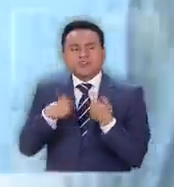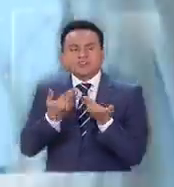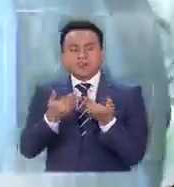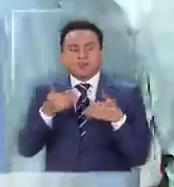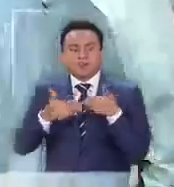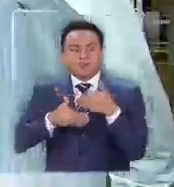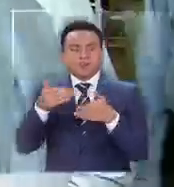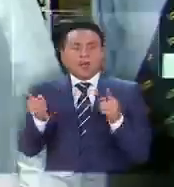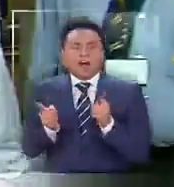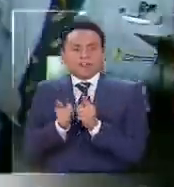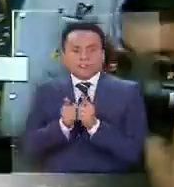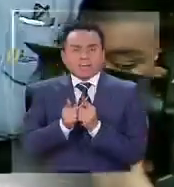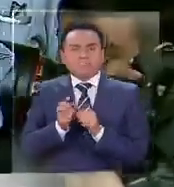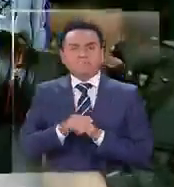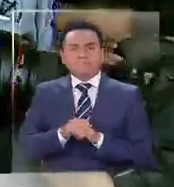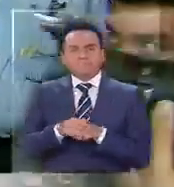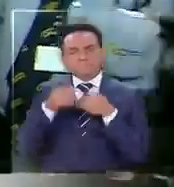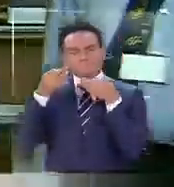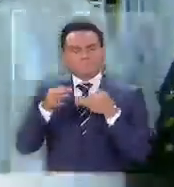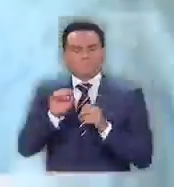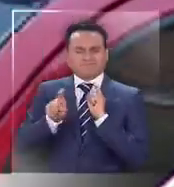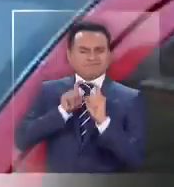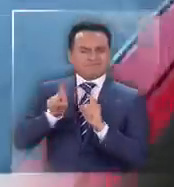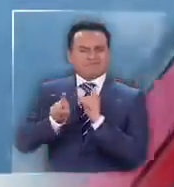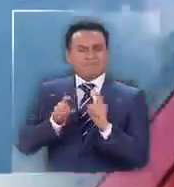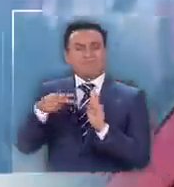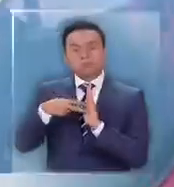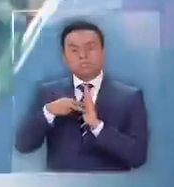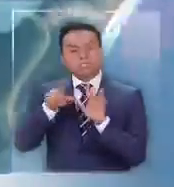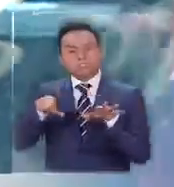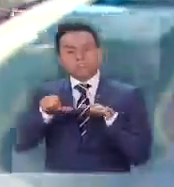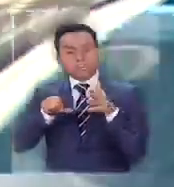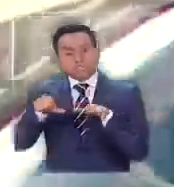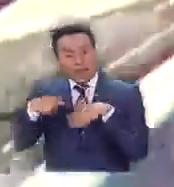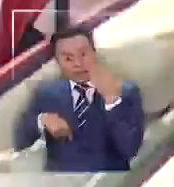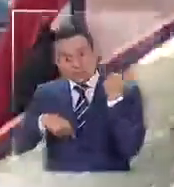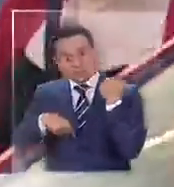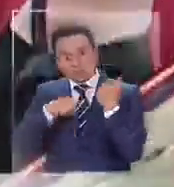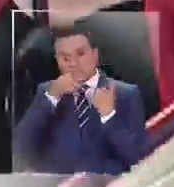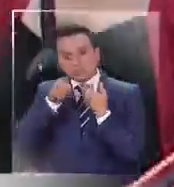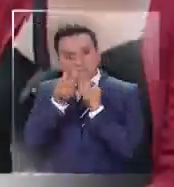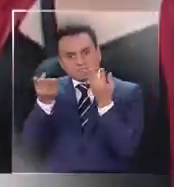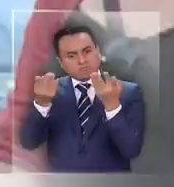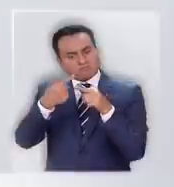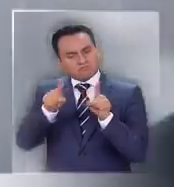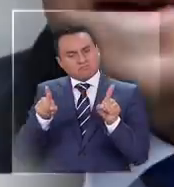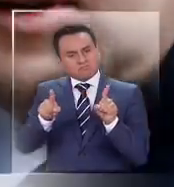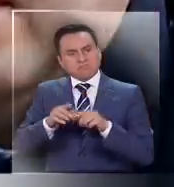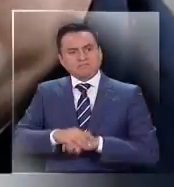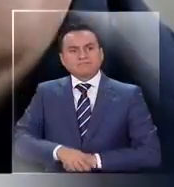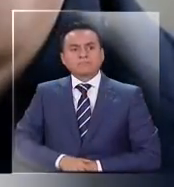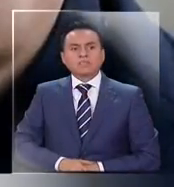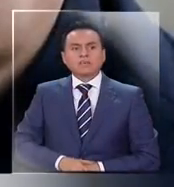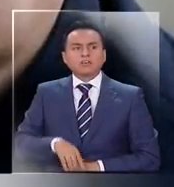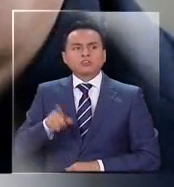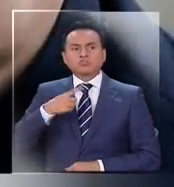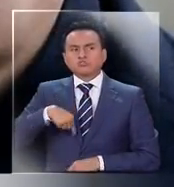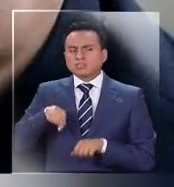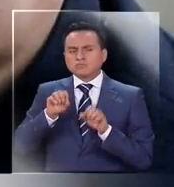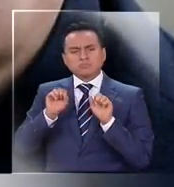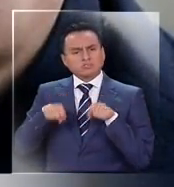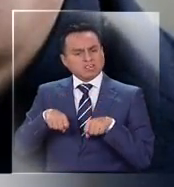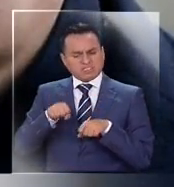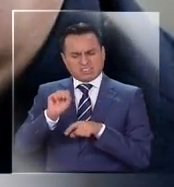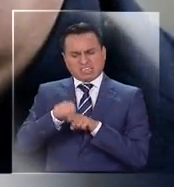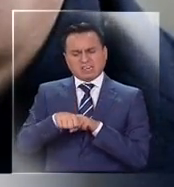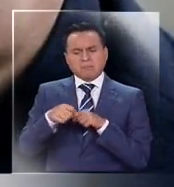el procedimiento abreviado. Decisión criticada ya que en 2016 emitió estas declaraciones. No estamos dispuestos